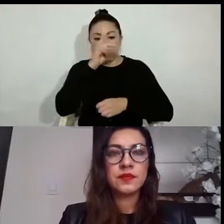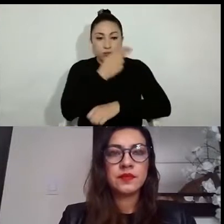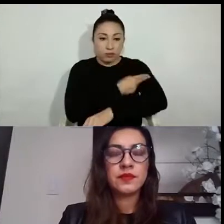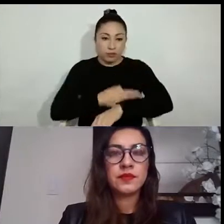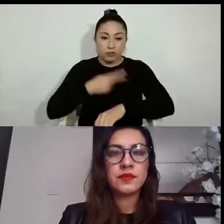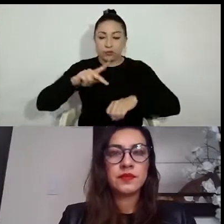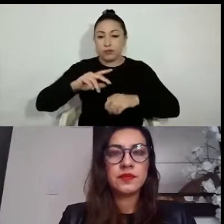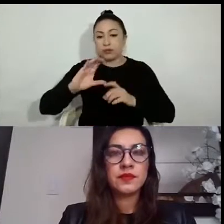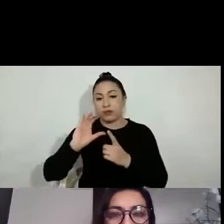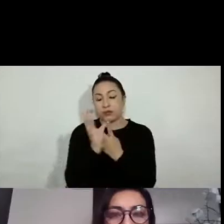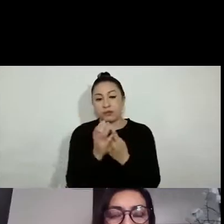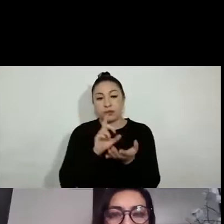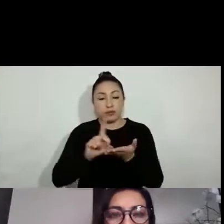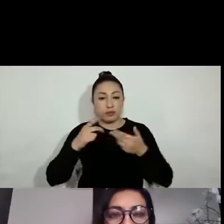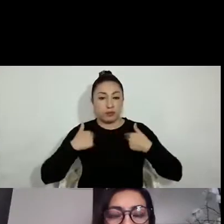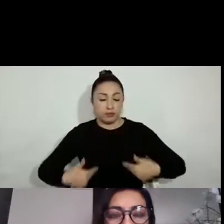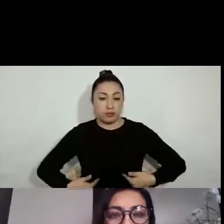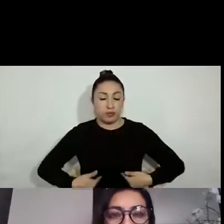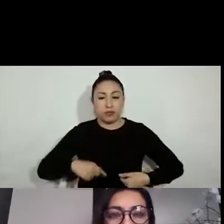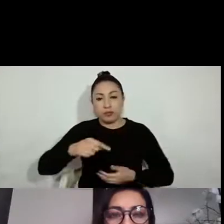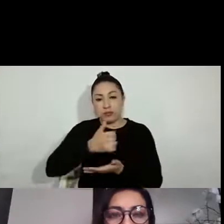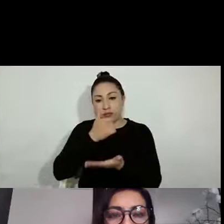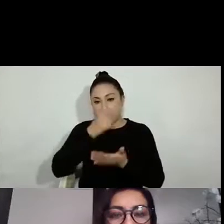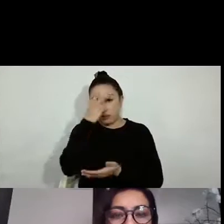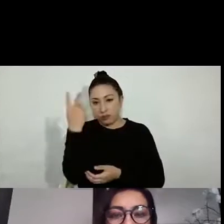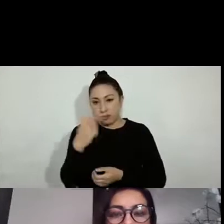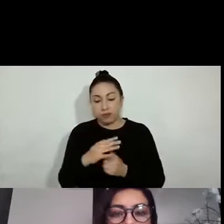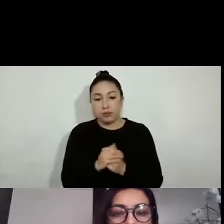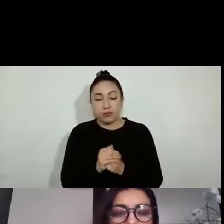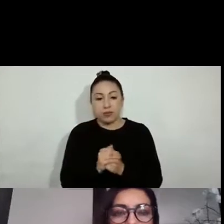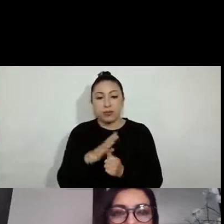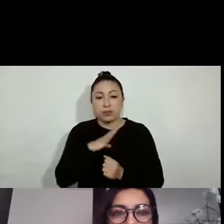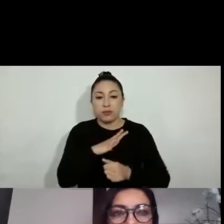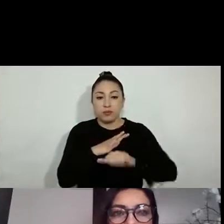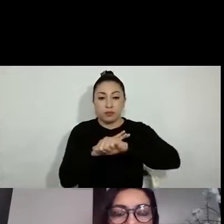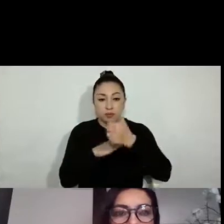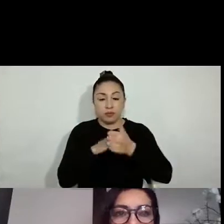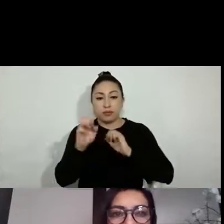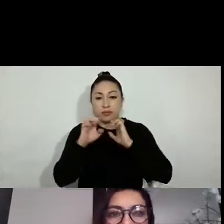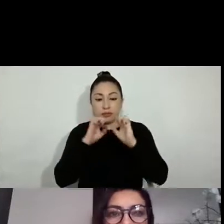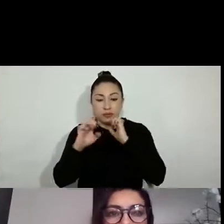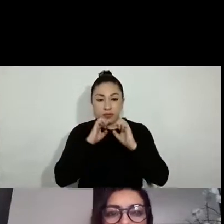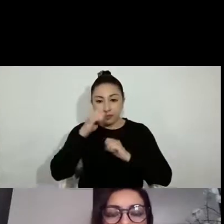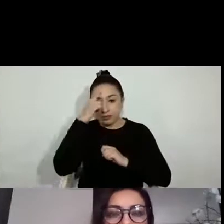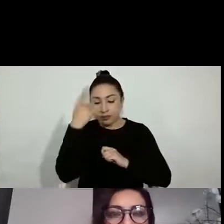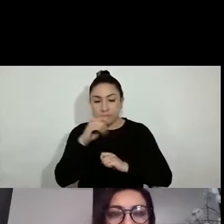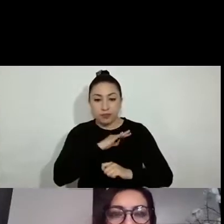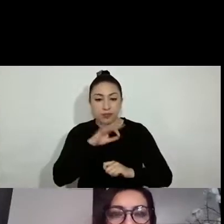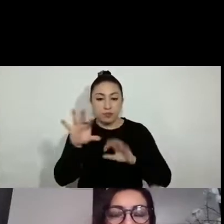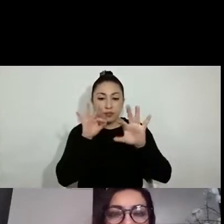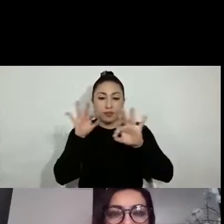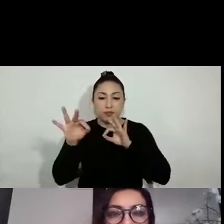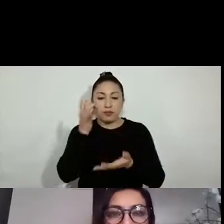Este Congreso ha desarrollado durante la primera legislatura 11 entrevistas para el desahogo de la solicitud de